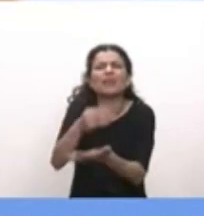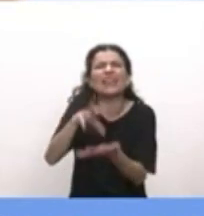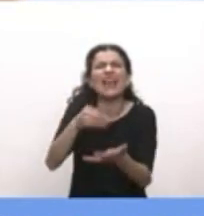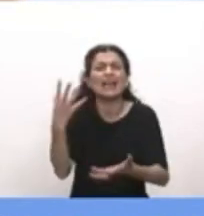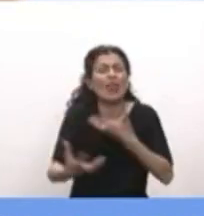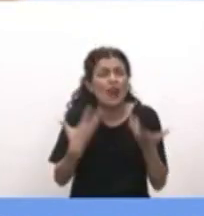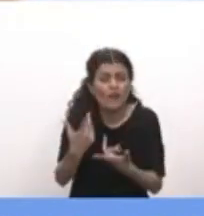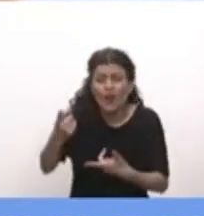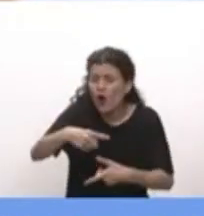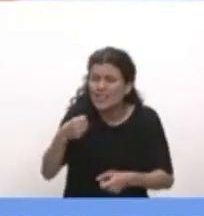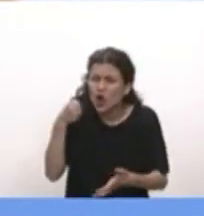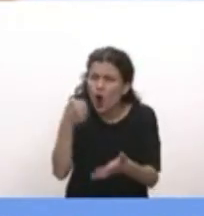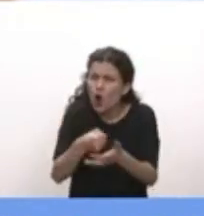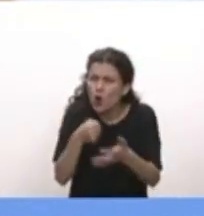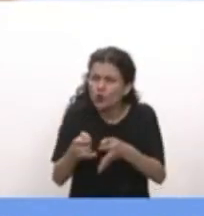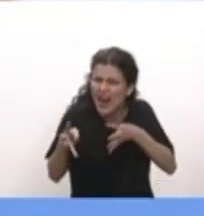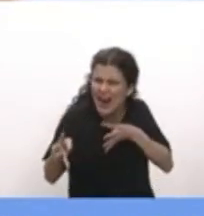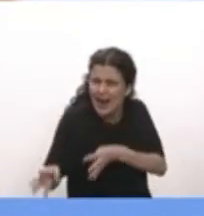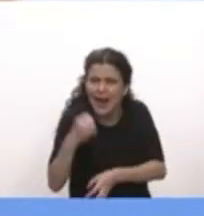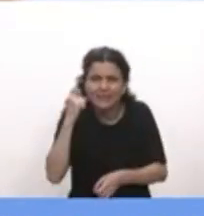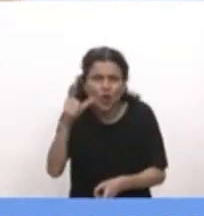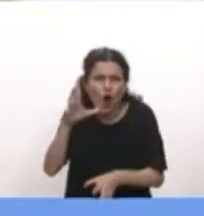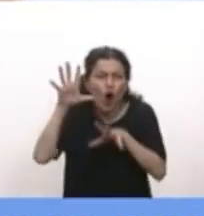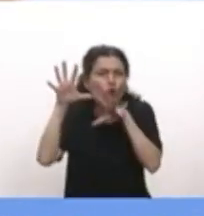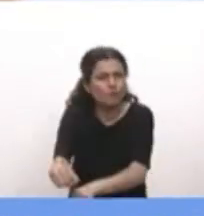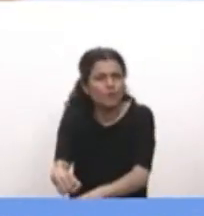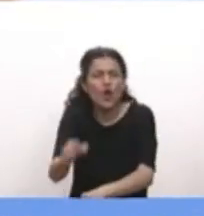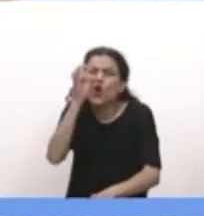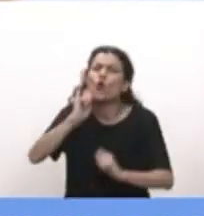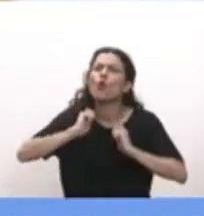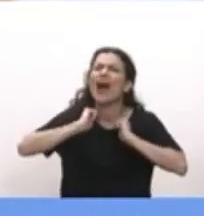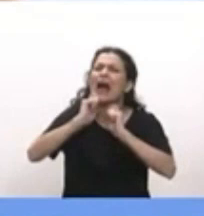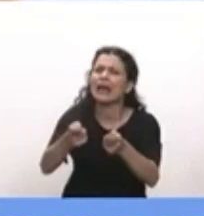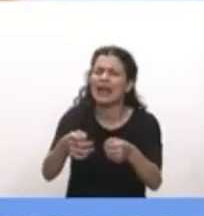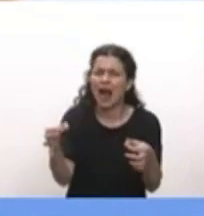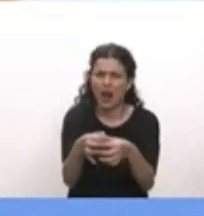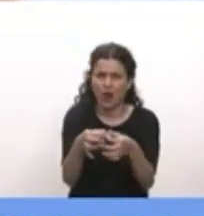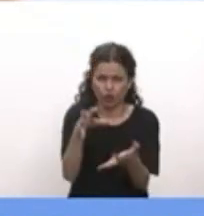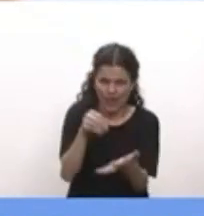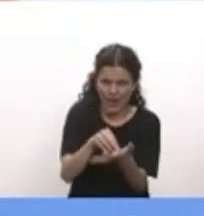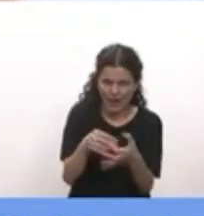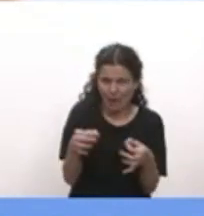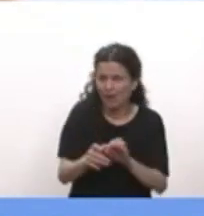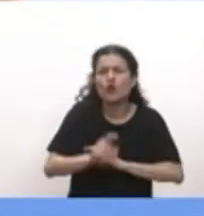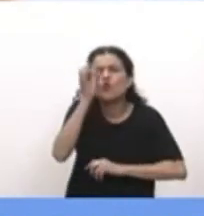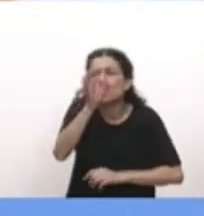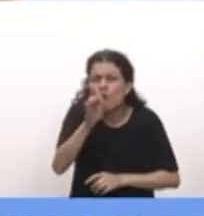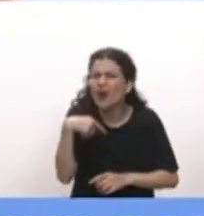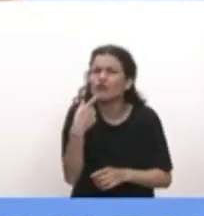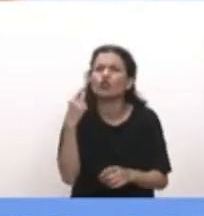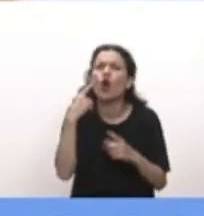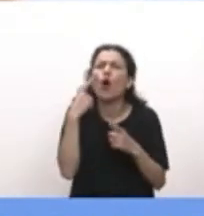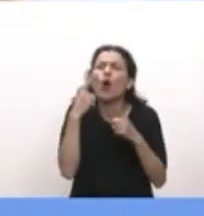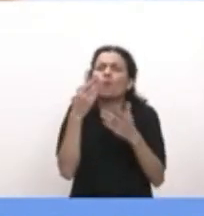claudicar nuestros veteranos en entregar absolutamente nada de lo que tenga que ver con nuestra soberanía y nuestro reclamo